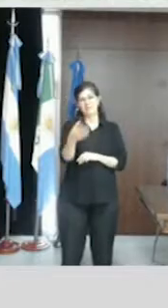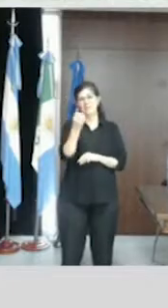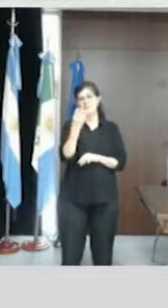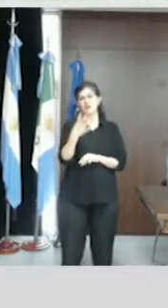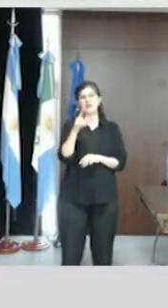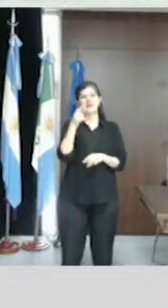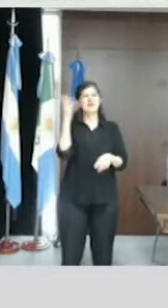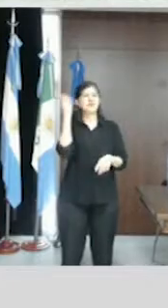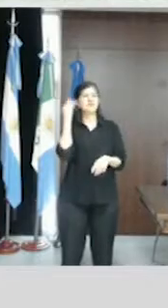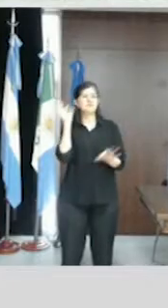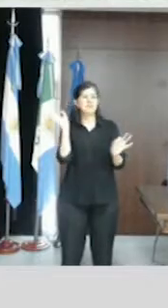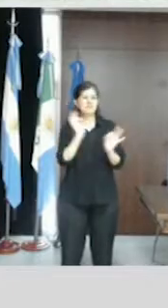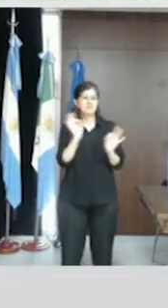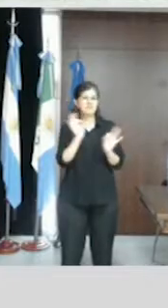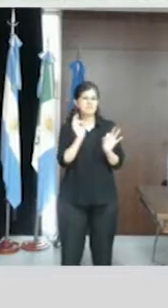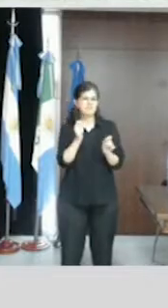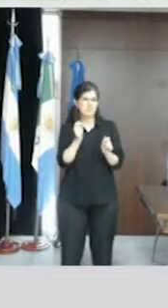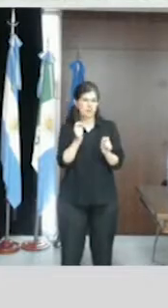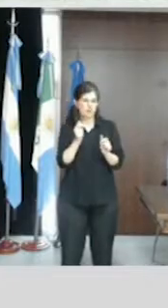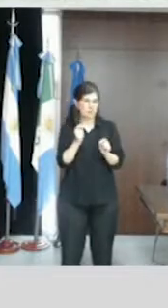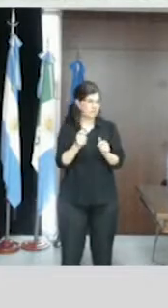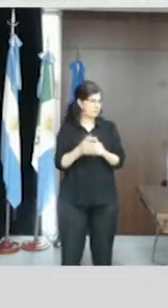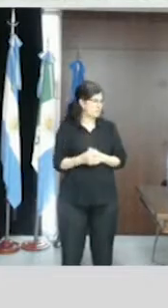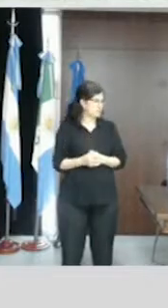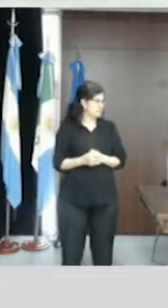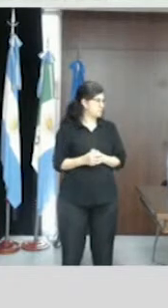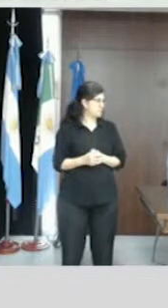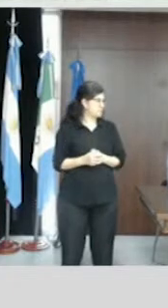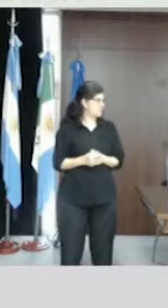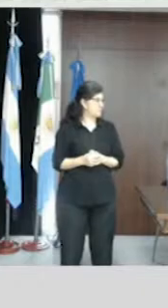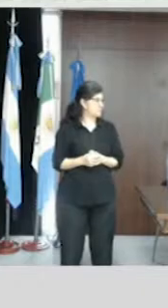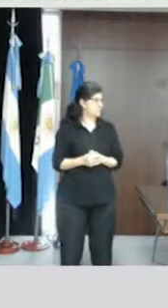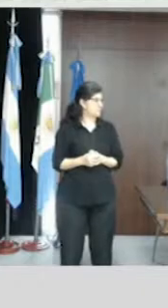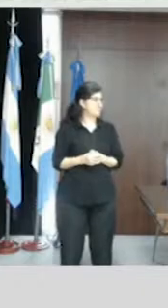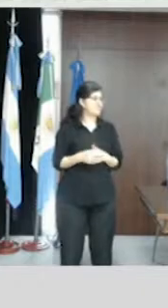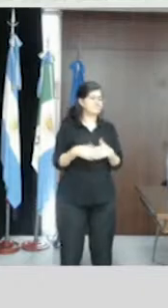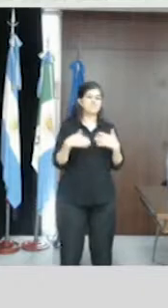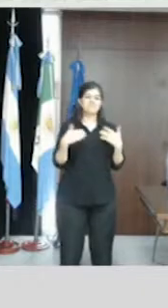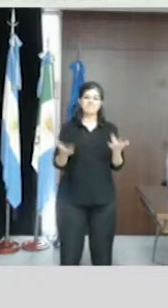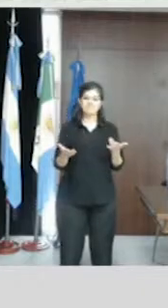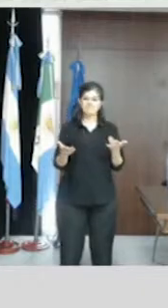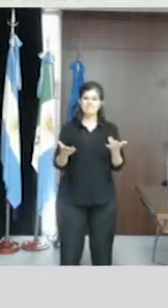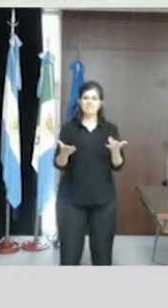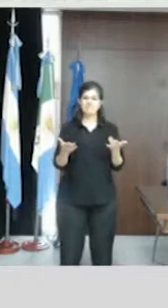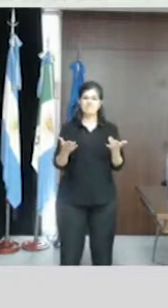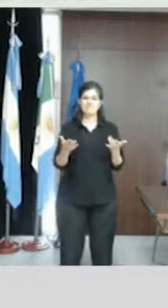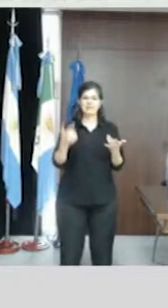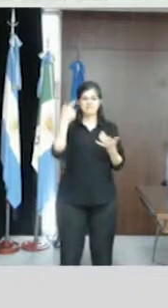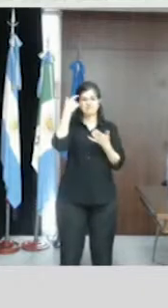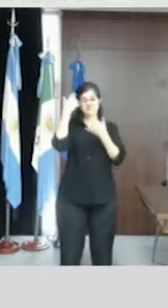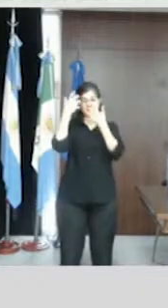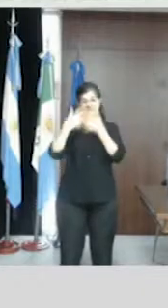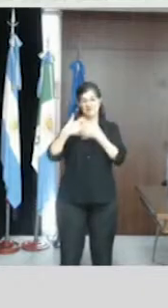gracias. Gracias, doctor. Entonces, les decía que a veces me pregunto si estoy rehabilitando, habilitando. Ya uno se